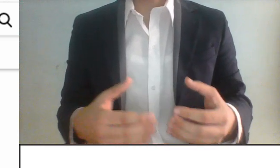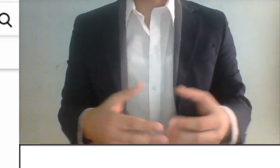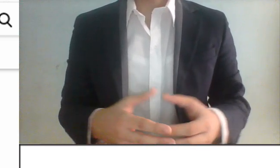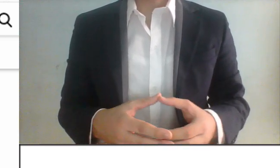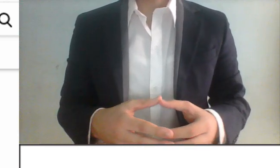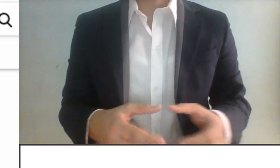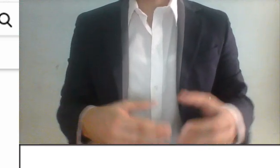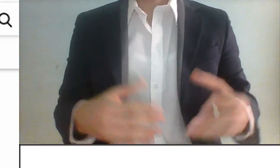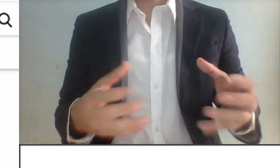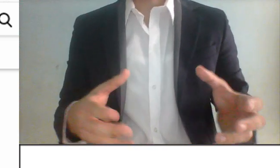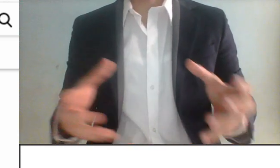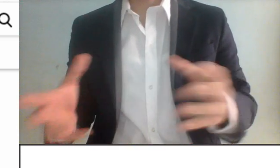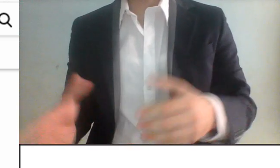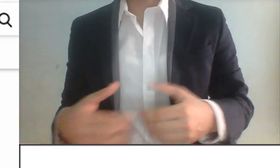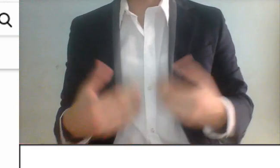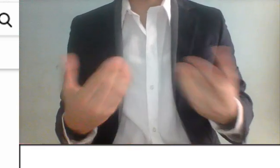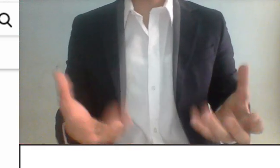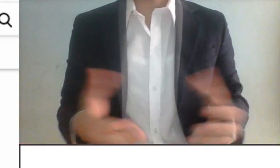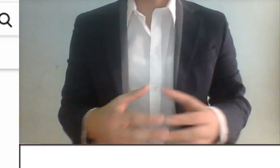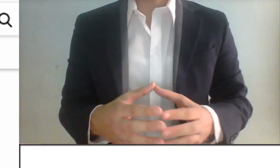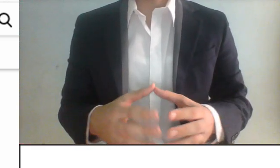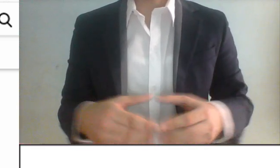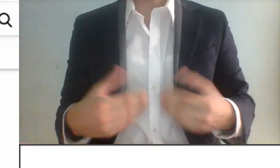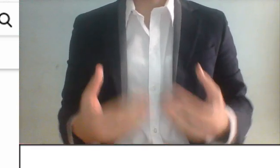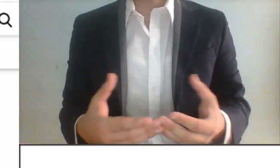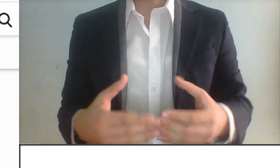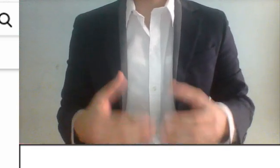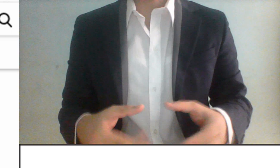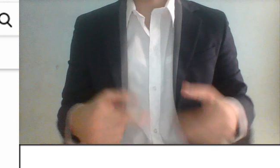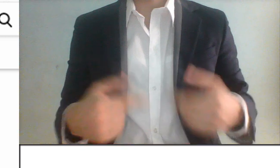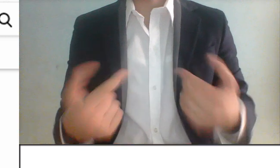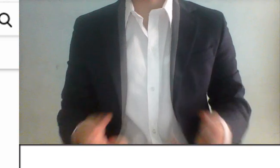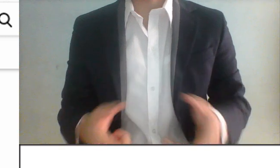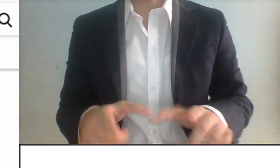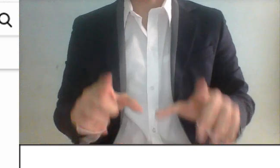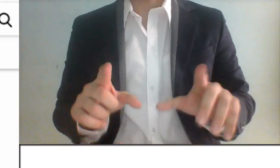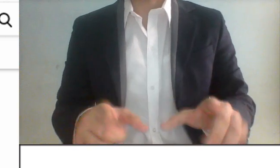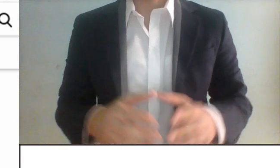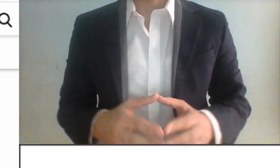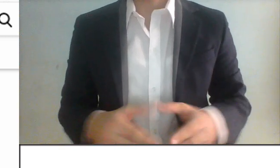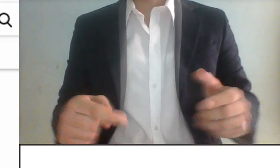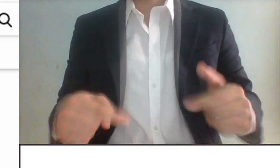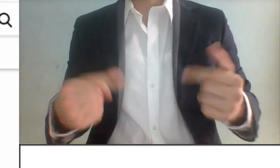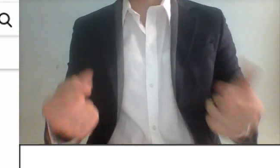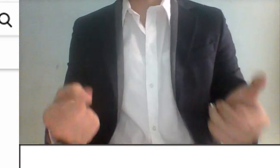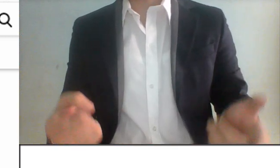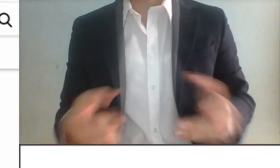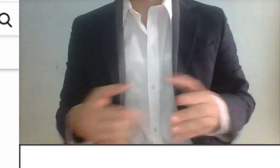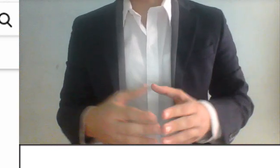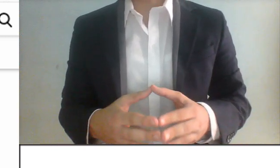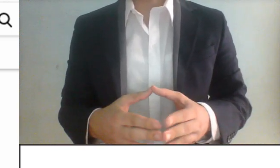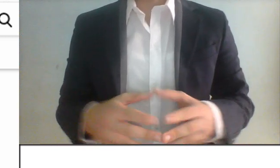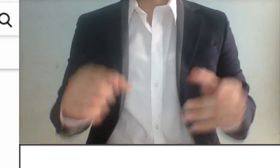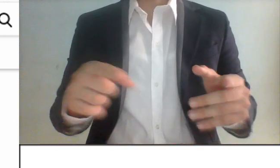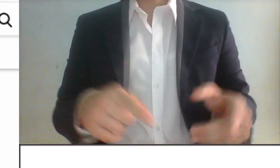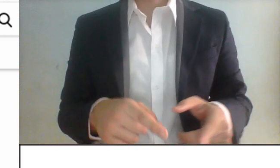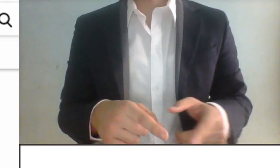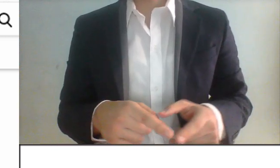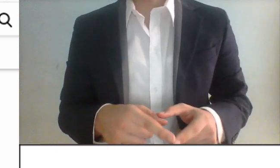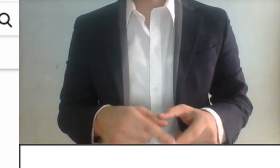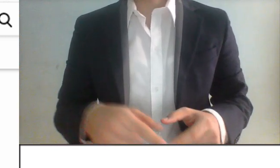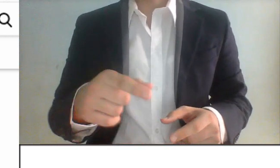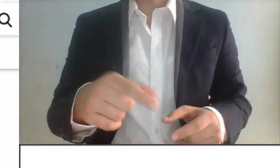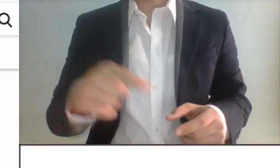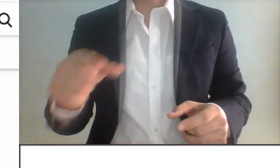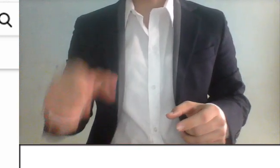presuntamente dice no es una mujer no señores esta persona no está siendo detenida porque es una mujer está siendo detenida porque presuntamente